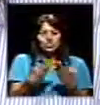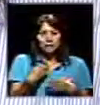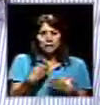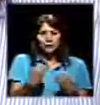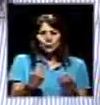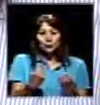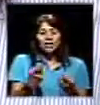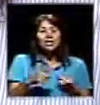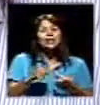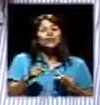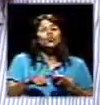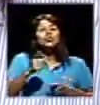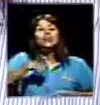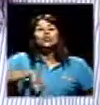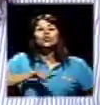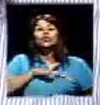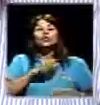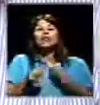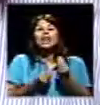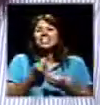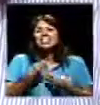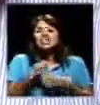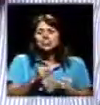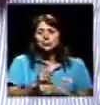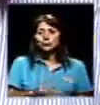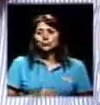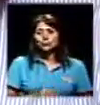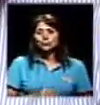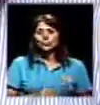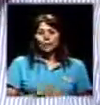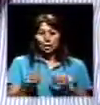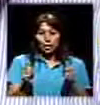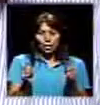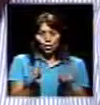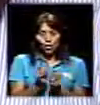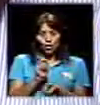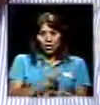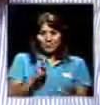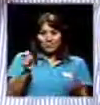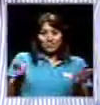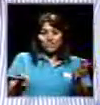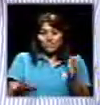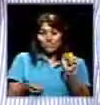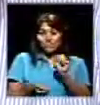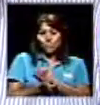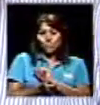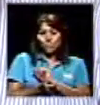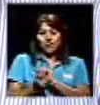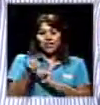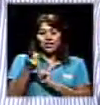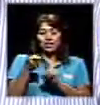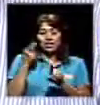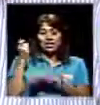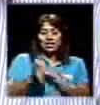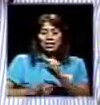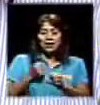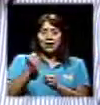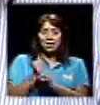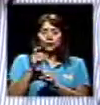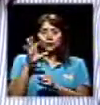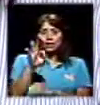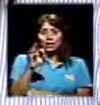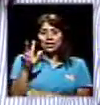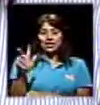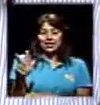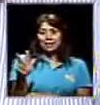fue, a partir de la reforma que se planteó en el 93, como hablábamos al principio, se le dio